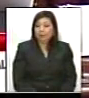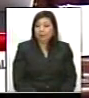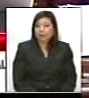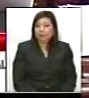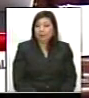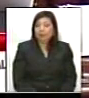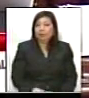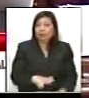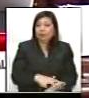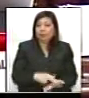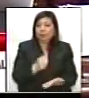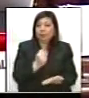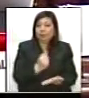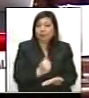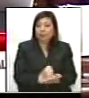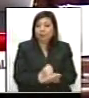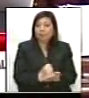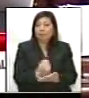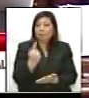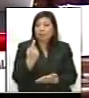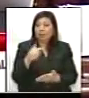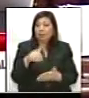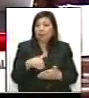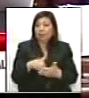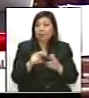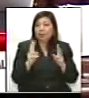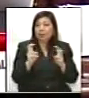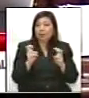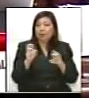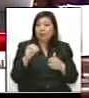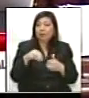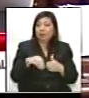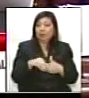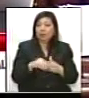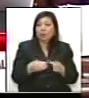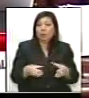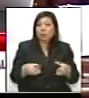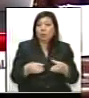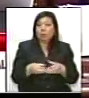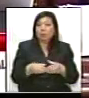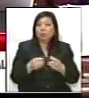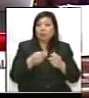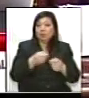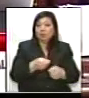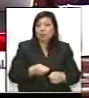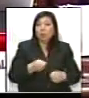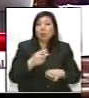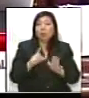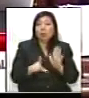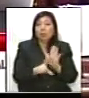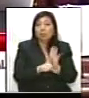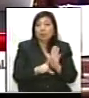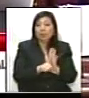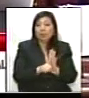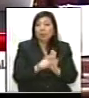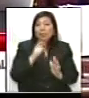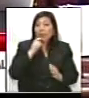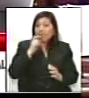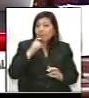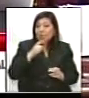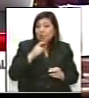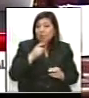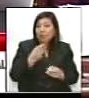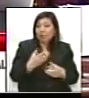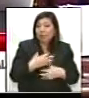ha sido aprobado en primera votación el texto sustitutorio de la comisión agraria sobre la ley que declara de necesidad pública